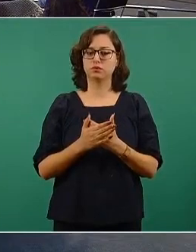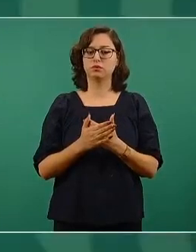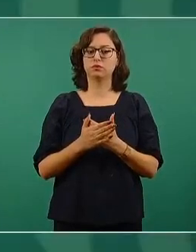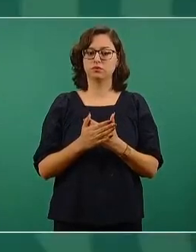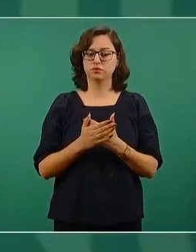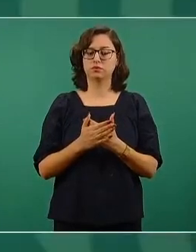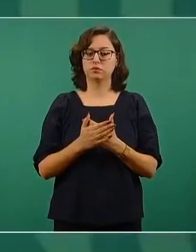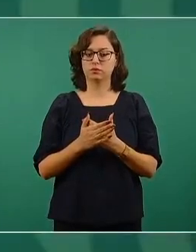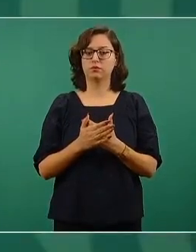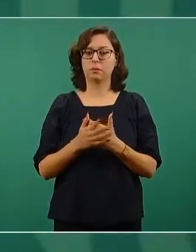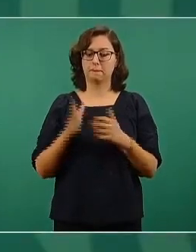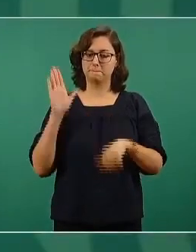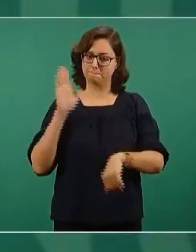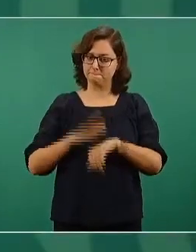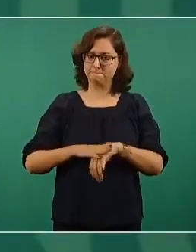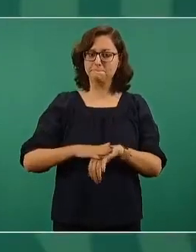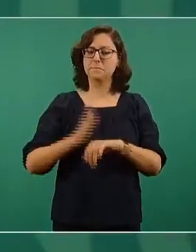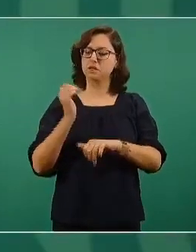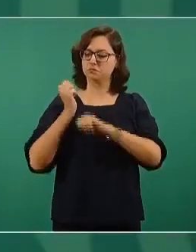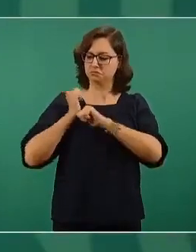la vigilancia